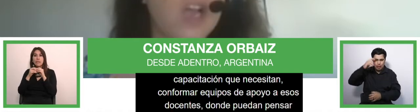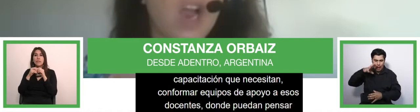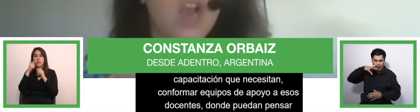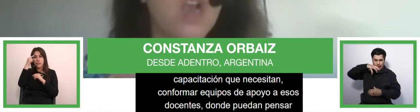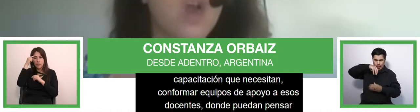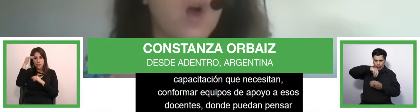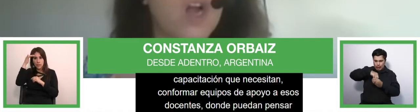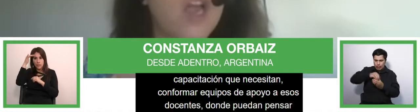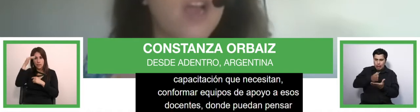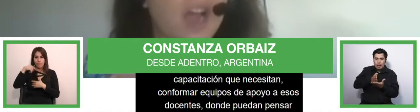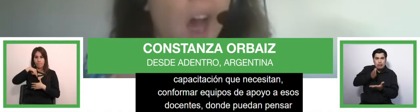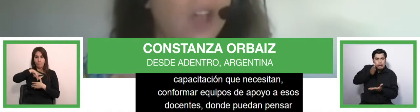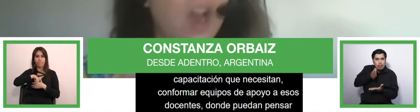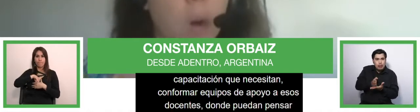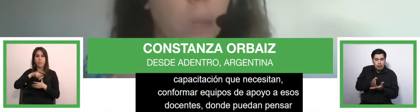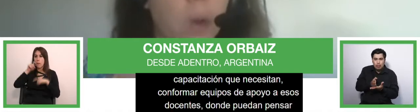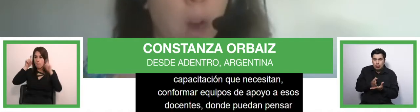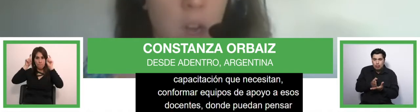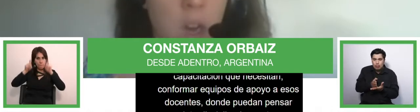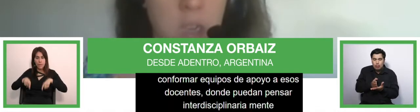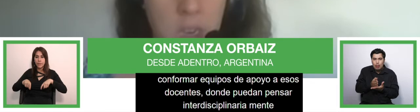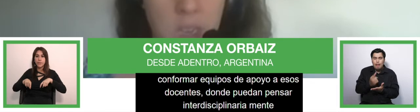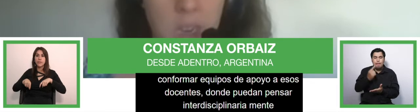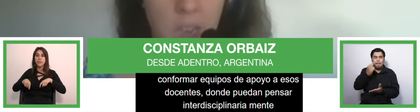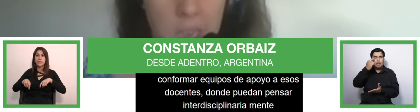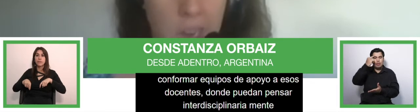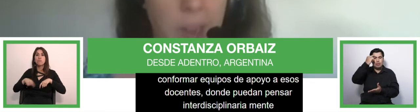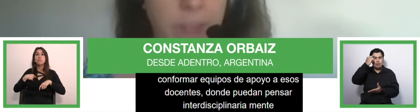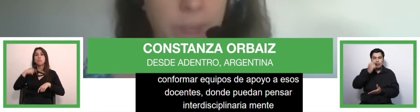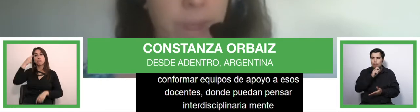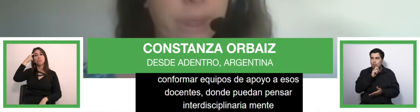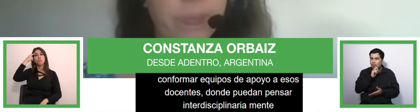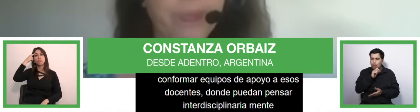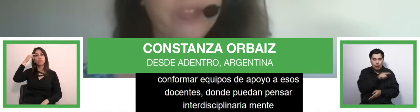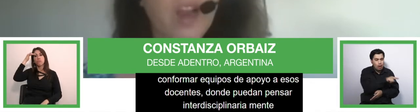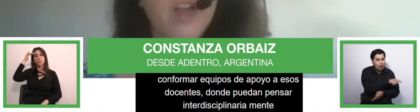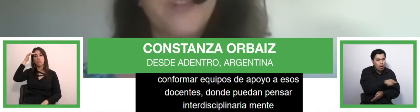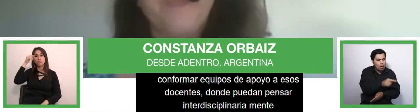interdisciplinariamente lo que cada alumno necesita